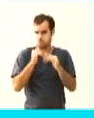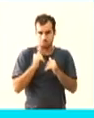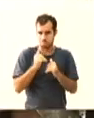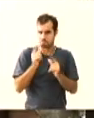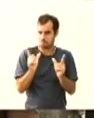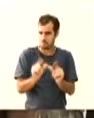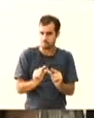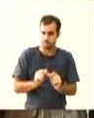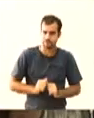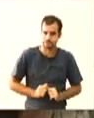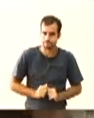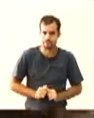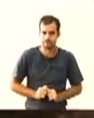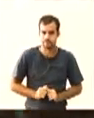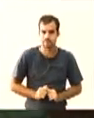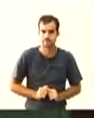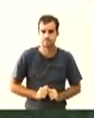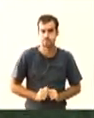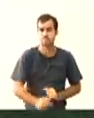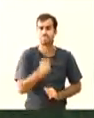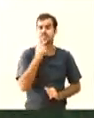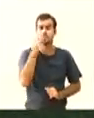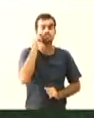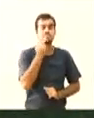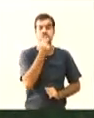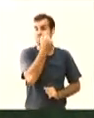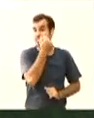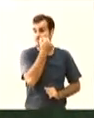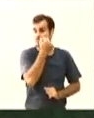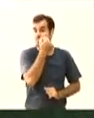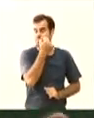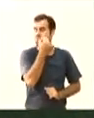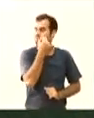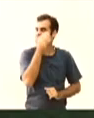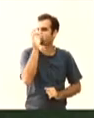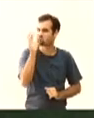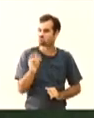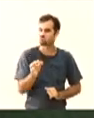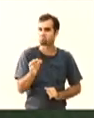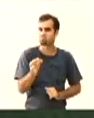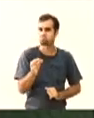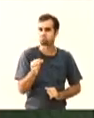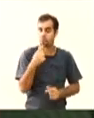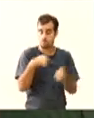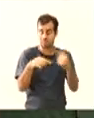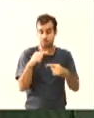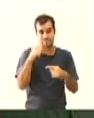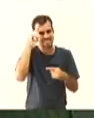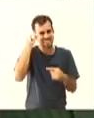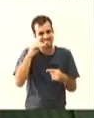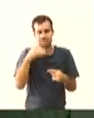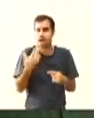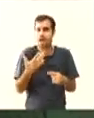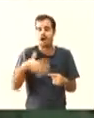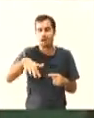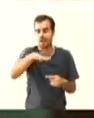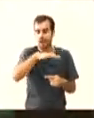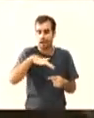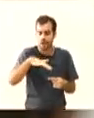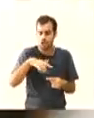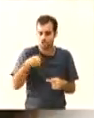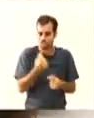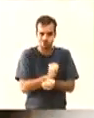corazón. La frase martiana de que basta para ser grande intentar lo grande pudiera ser esencial para comprender los alcances de un